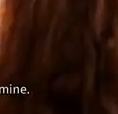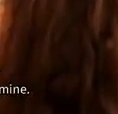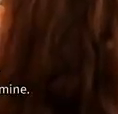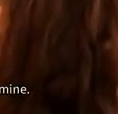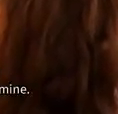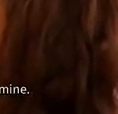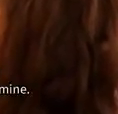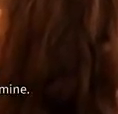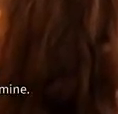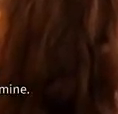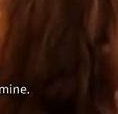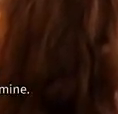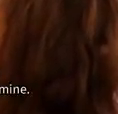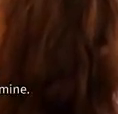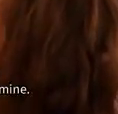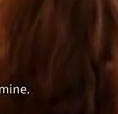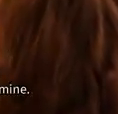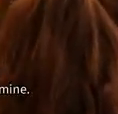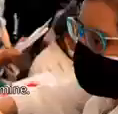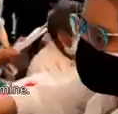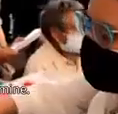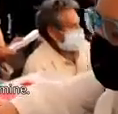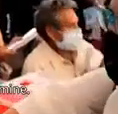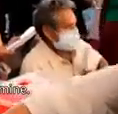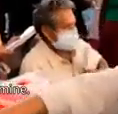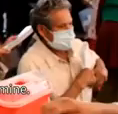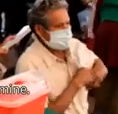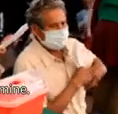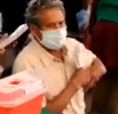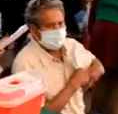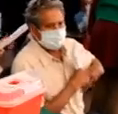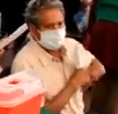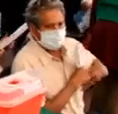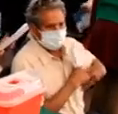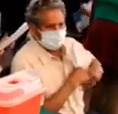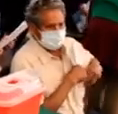contenta, pero pues a seguir cuidándonos hasta que esto no termine.